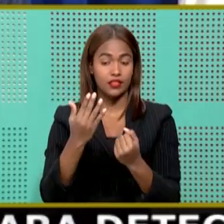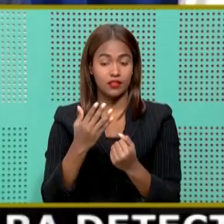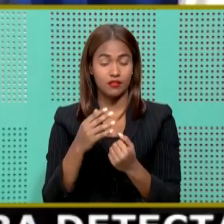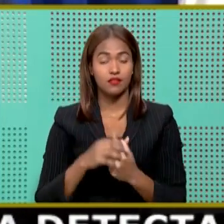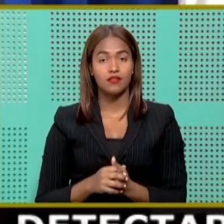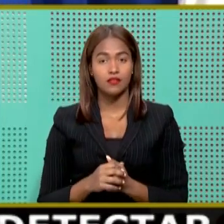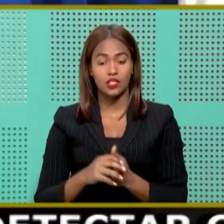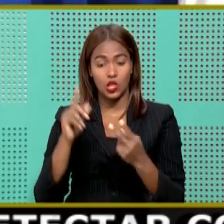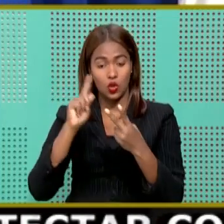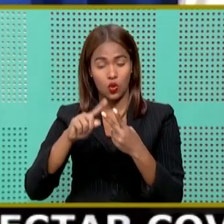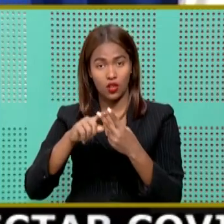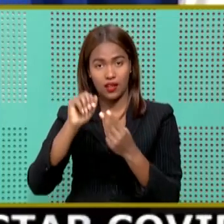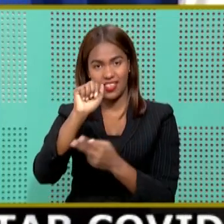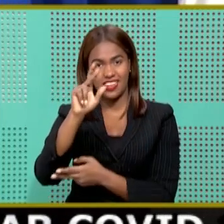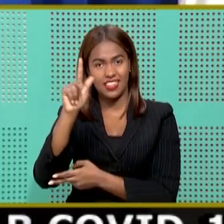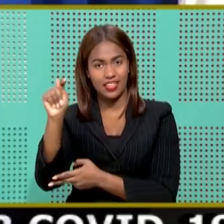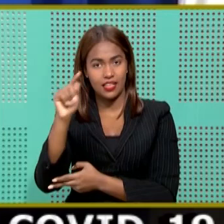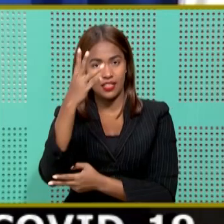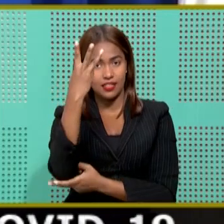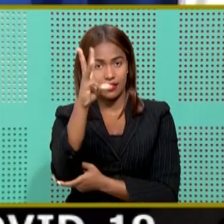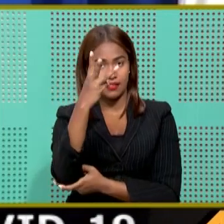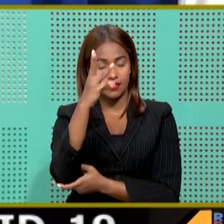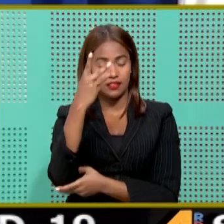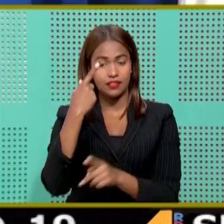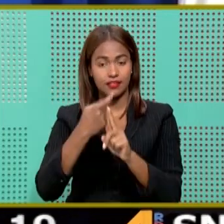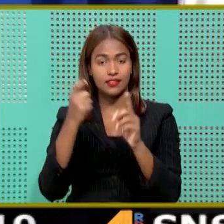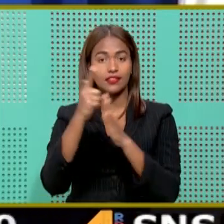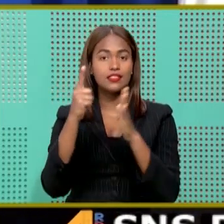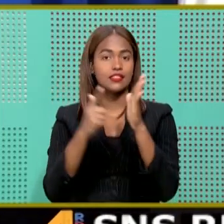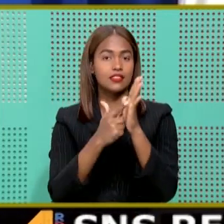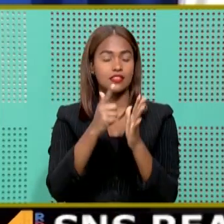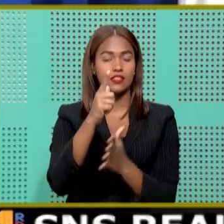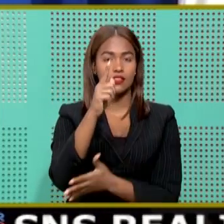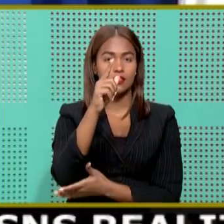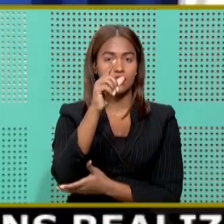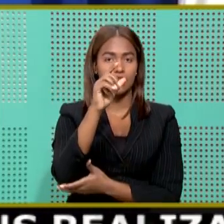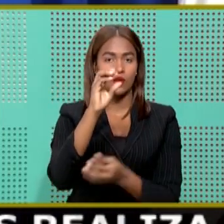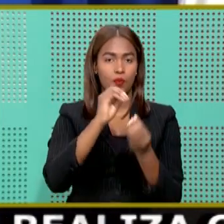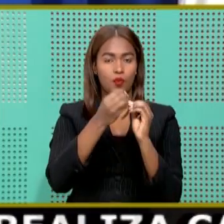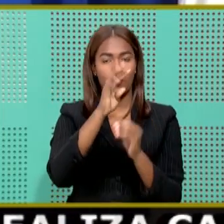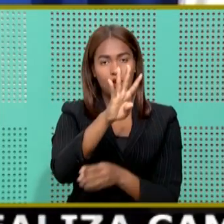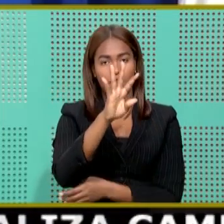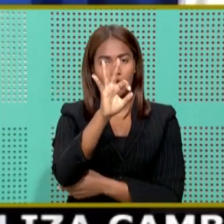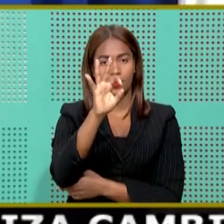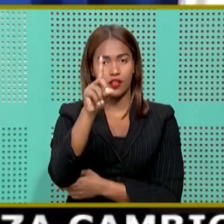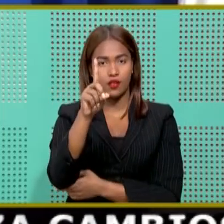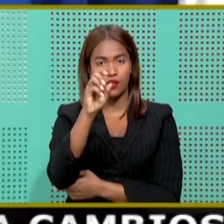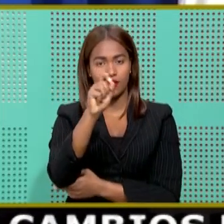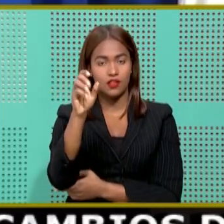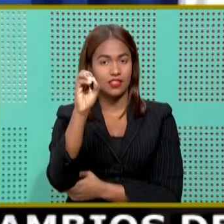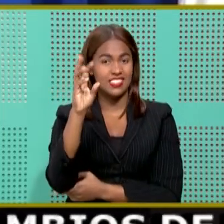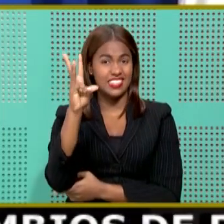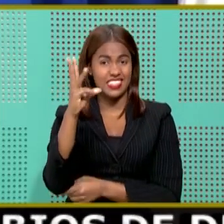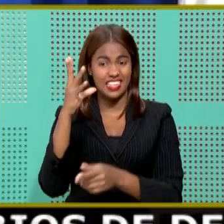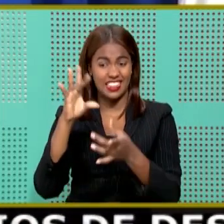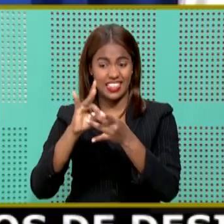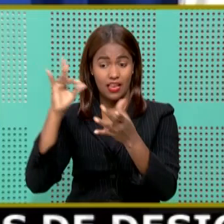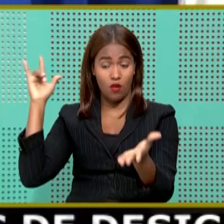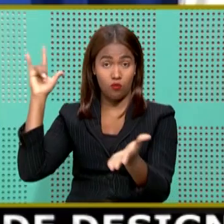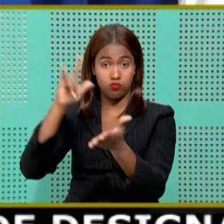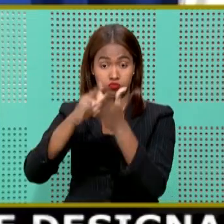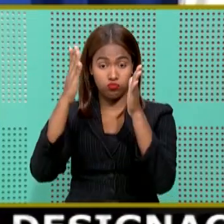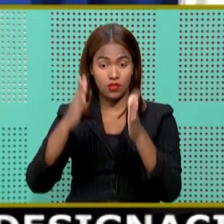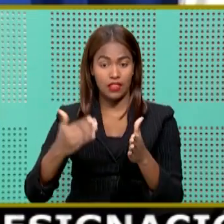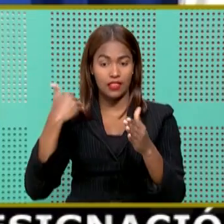2. El artículo 26 de la ley número 491-06 de Aviación Civil dispone el marco